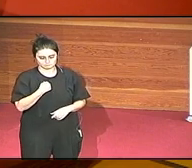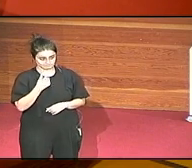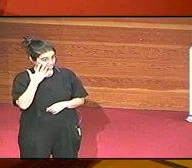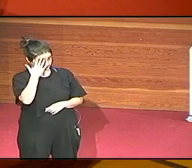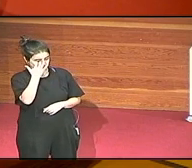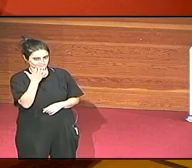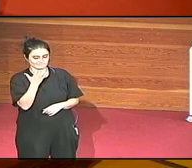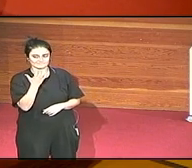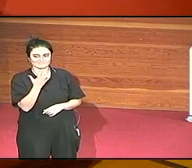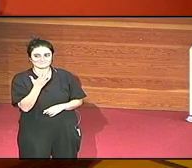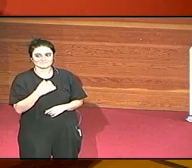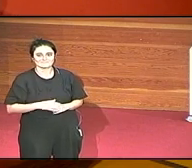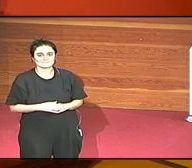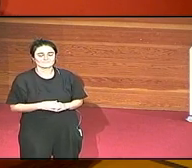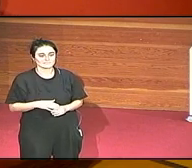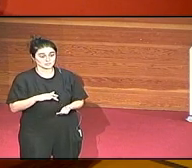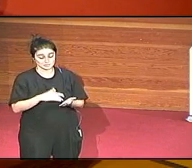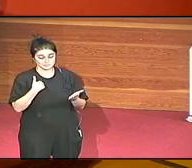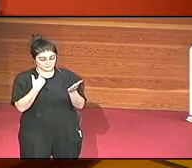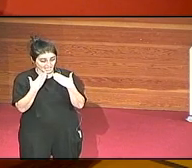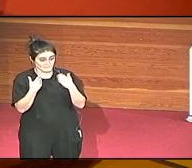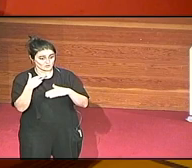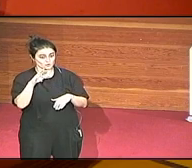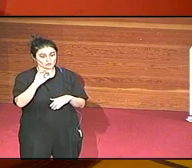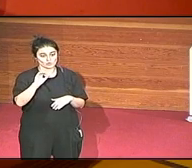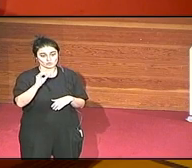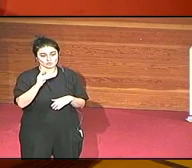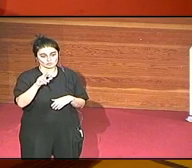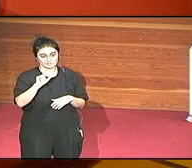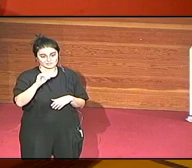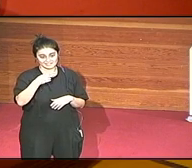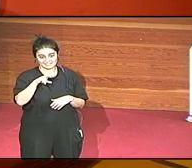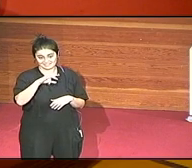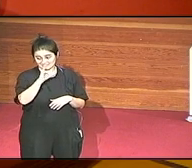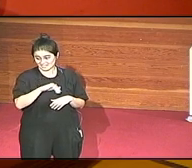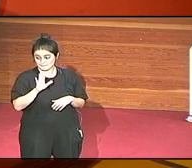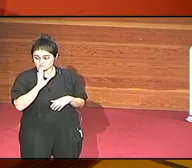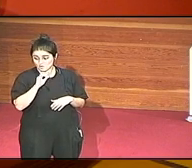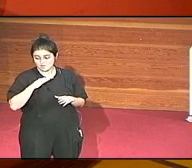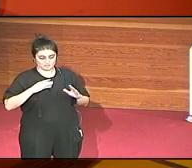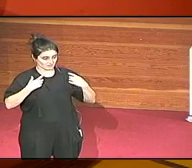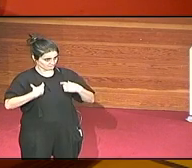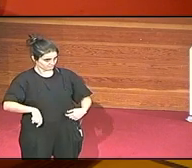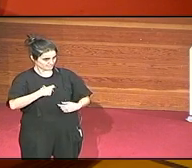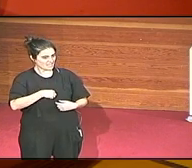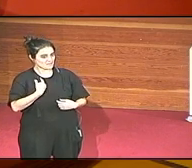estaba estaba hablando con rodríguez que está el que lleva la camiseta del barça siempre van vestidos igual y le dije no